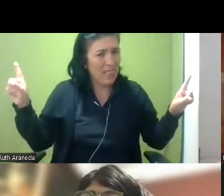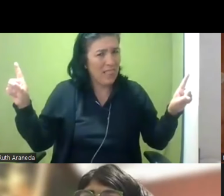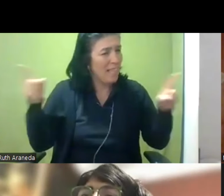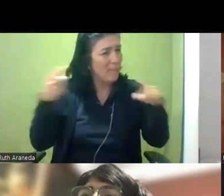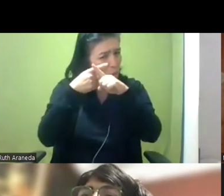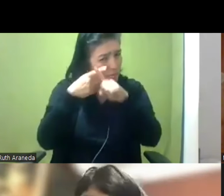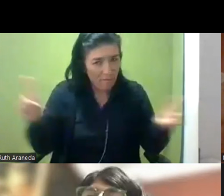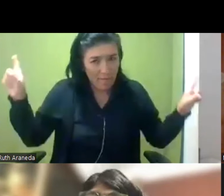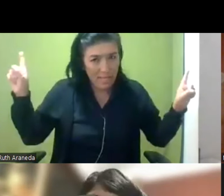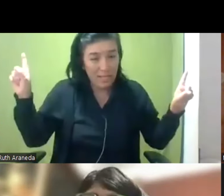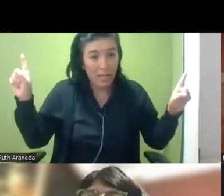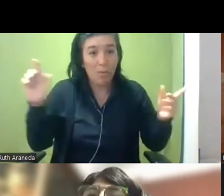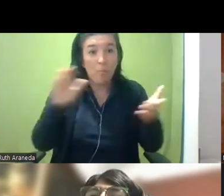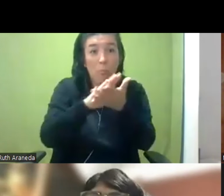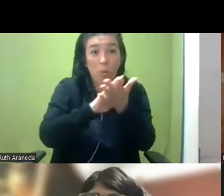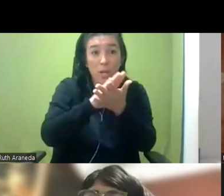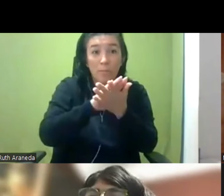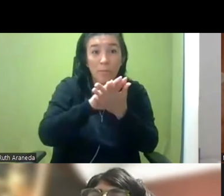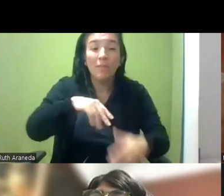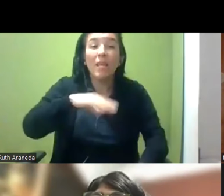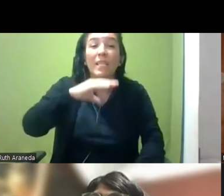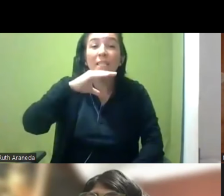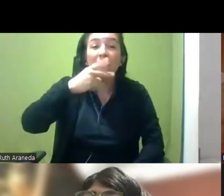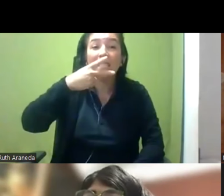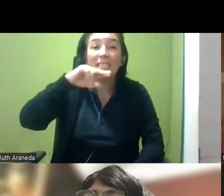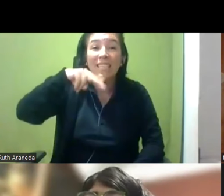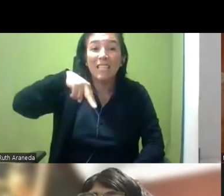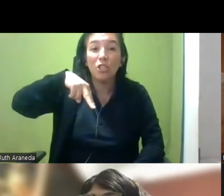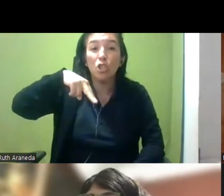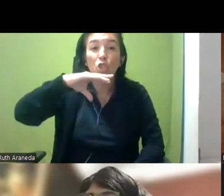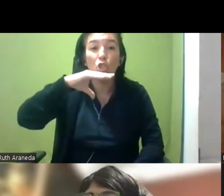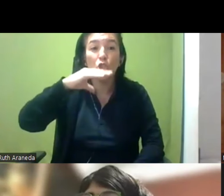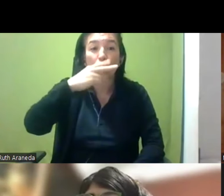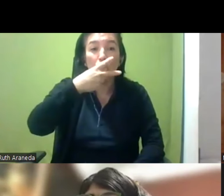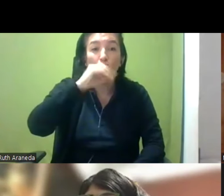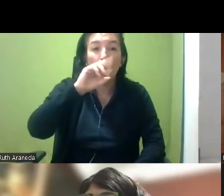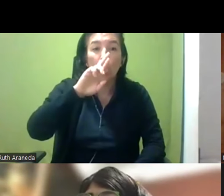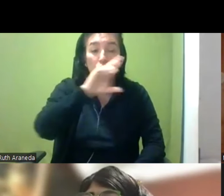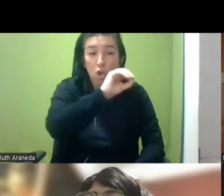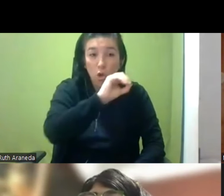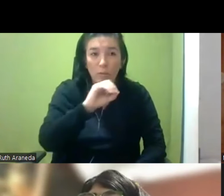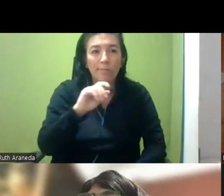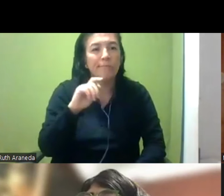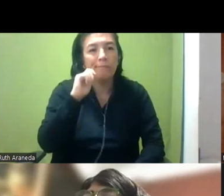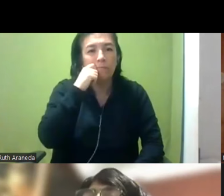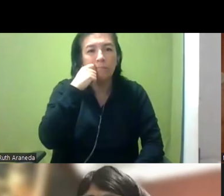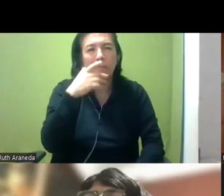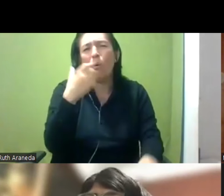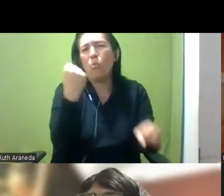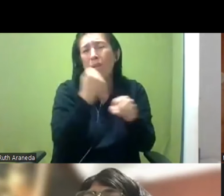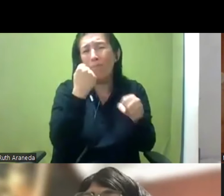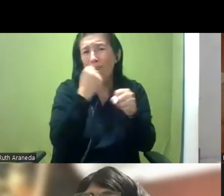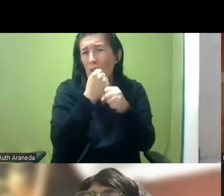muy diferentes. La de los chinchorros consistía en darse un trabajo